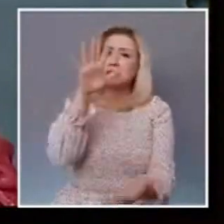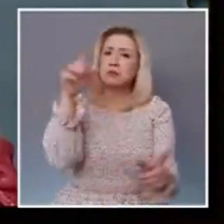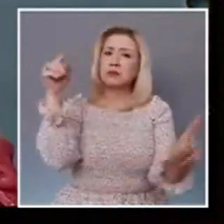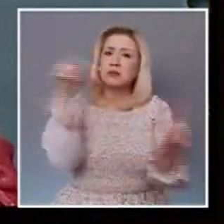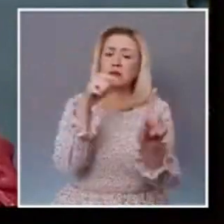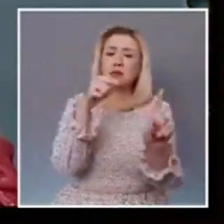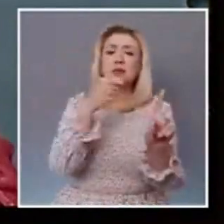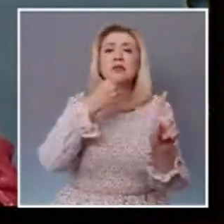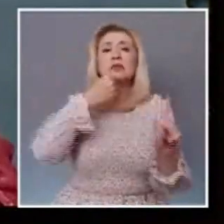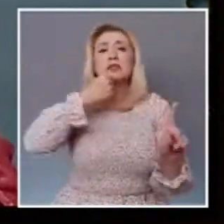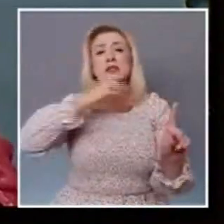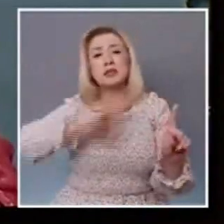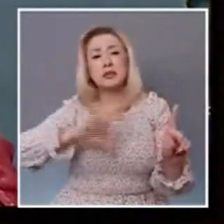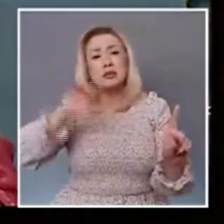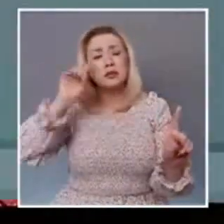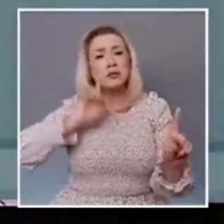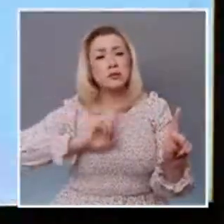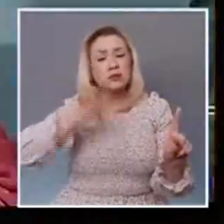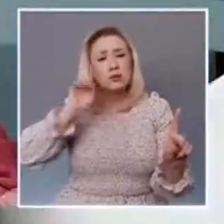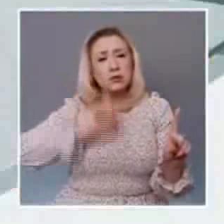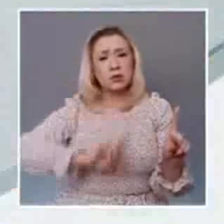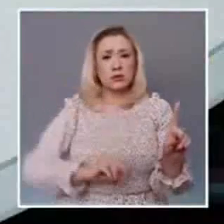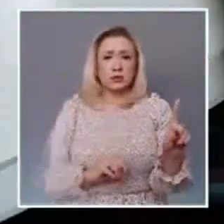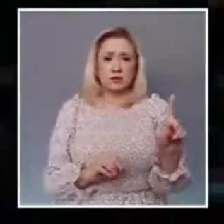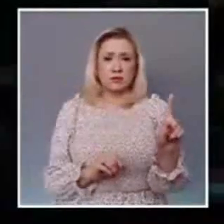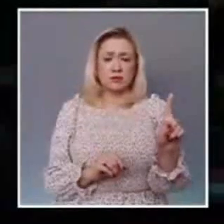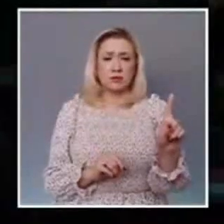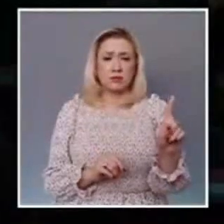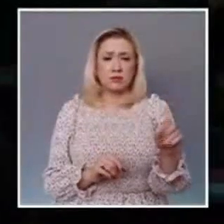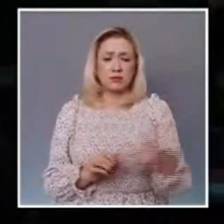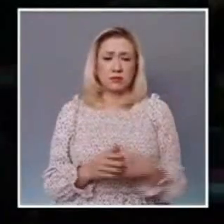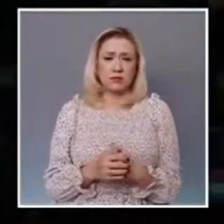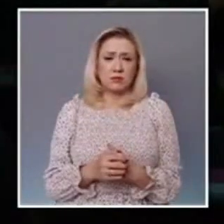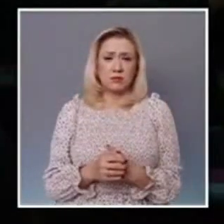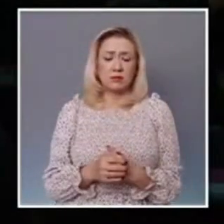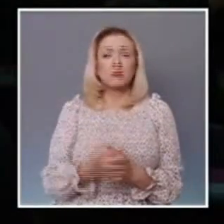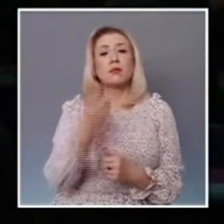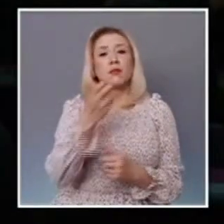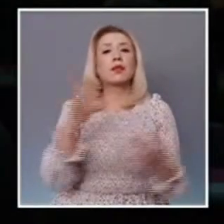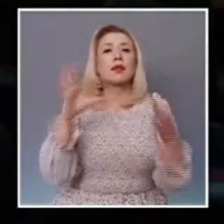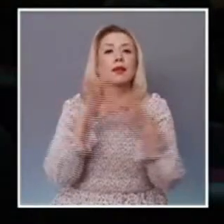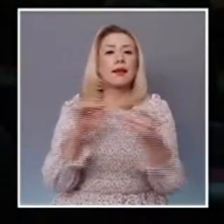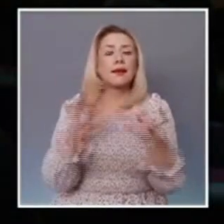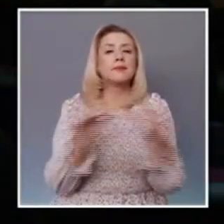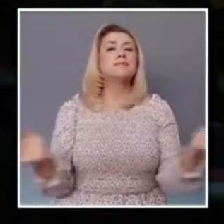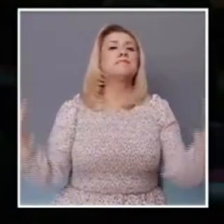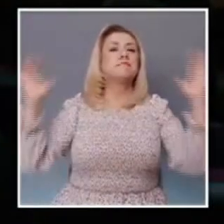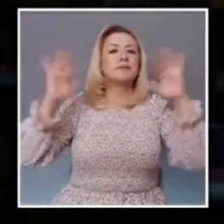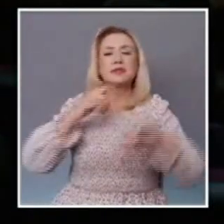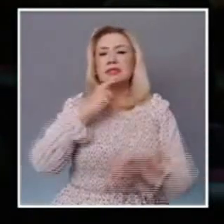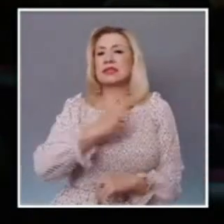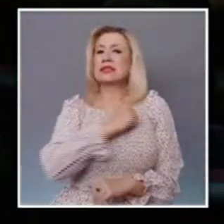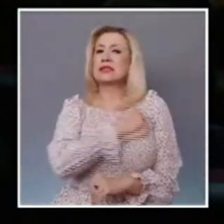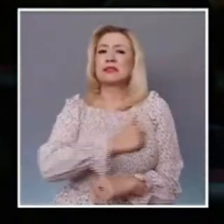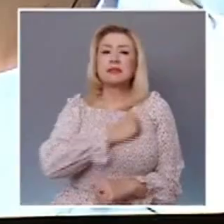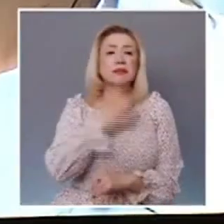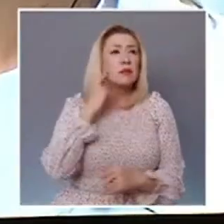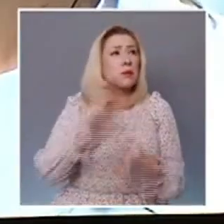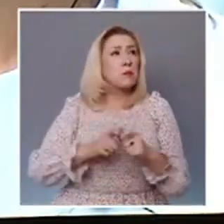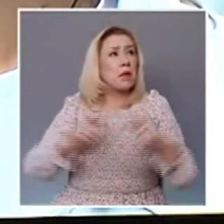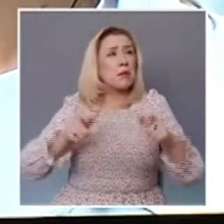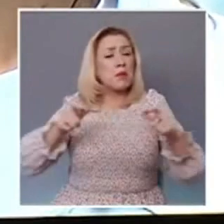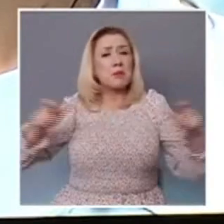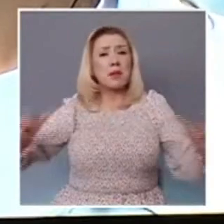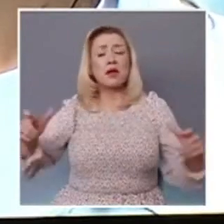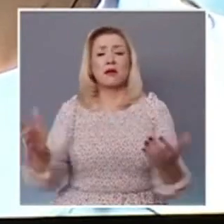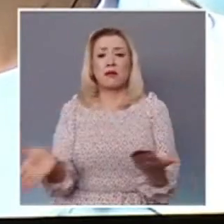mujeres y de las niñas. Te comento que en el encuentro lamentaron el incremento del número de carpetas de investigación